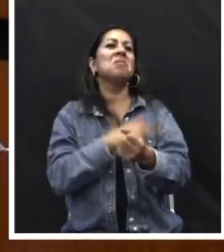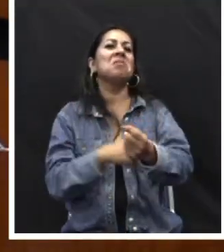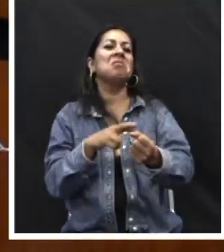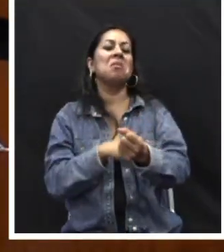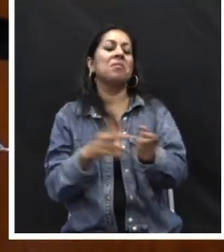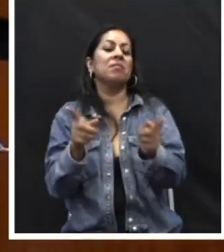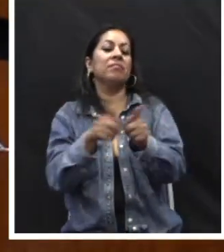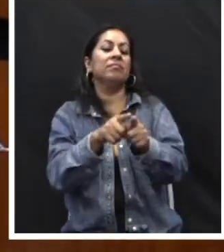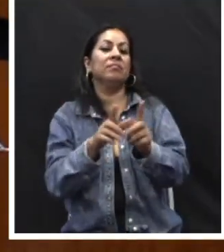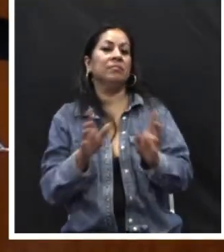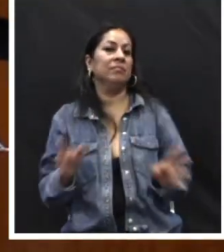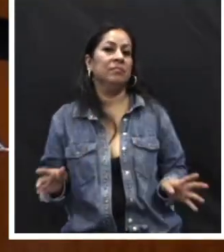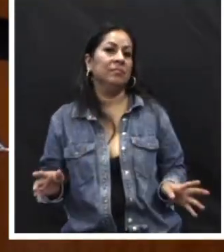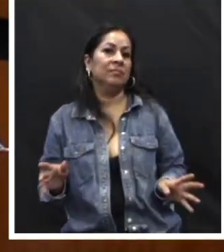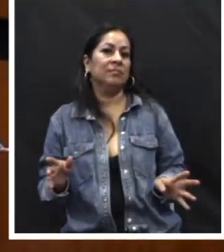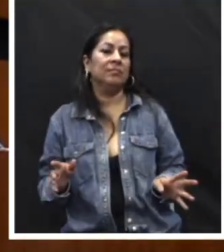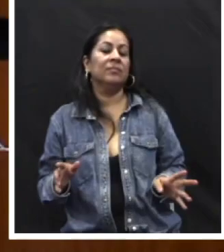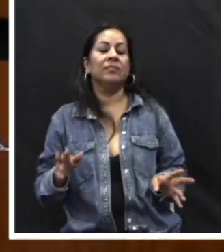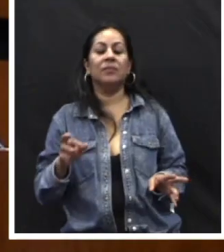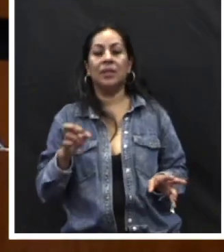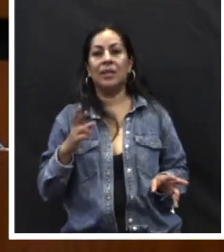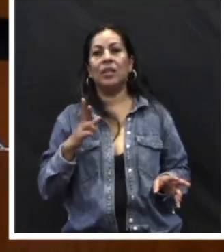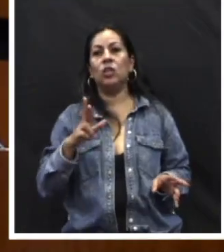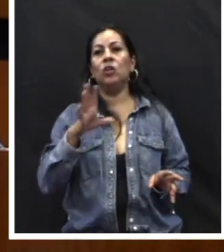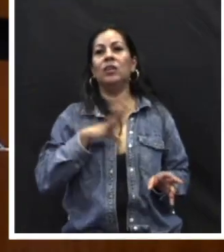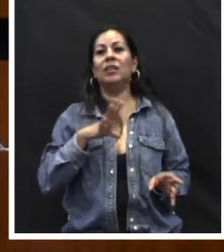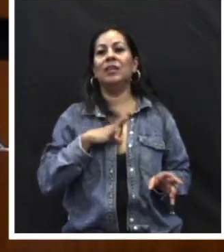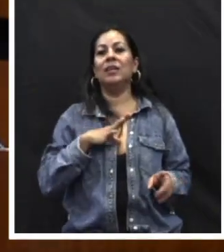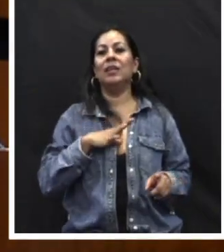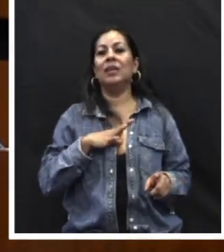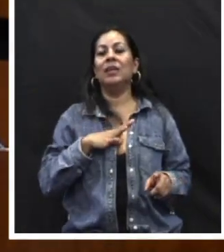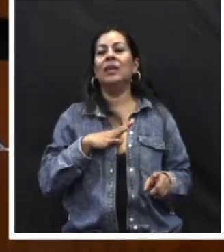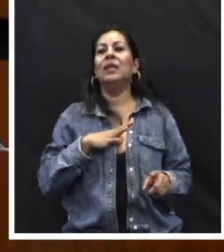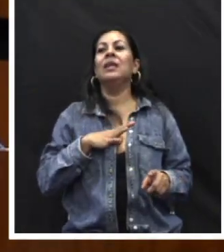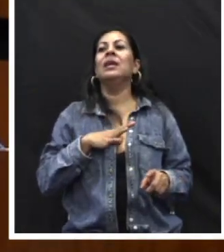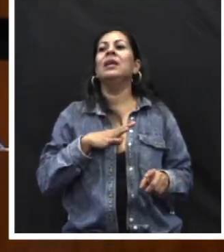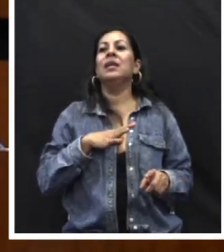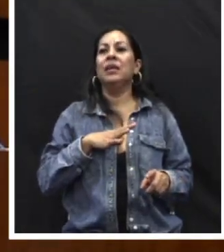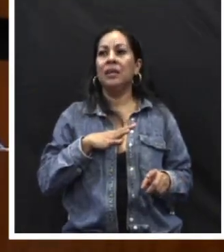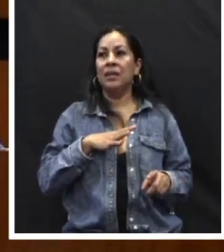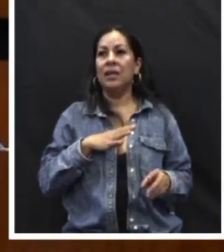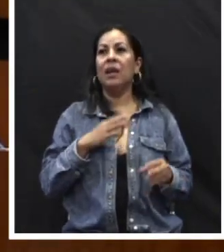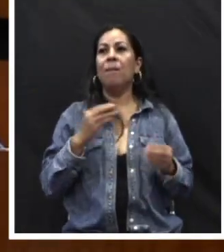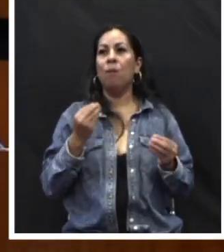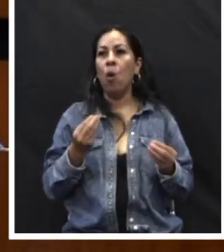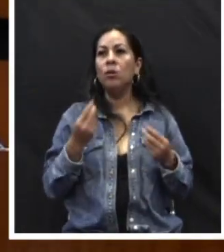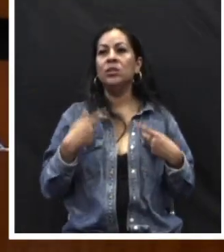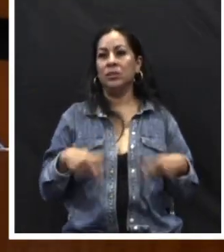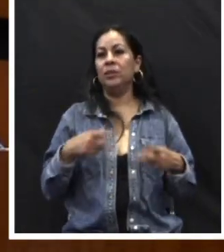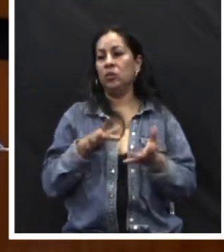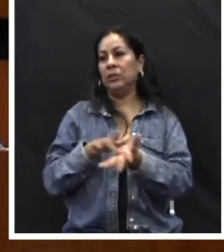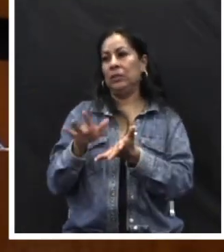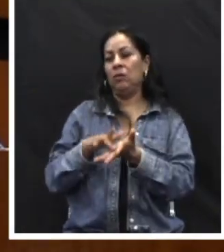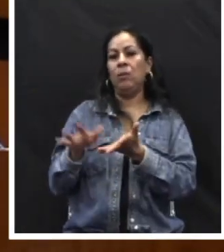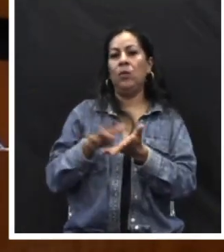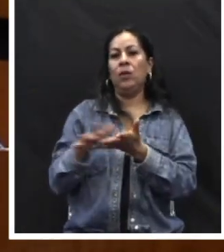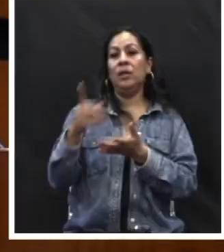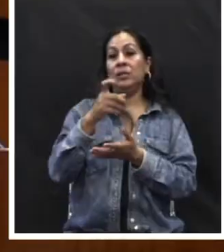trámite. El rector tiene cooptada a gran parte de la estructura universitaria.